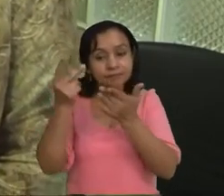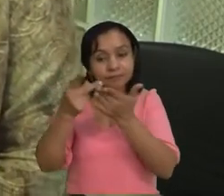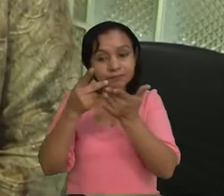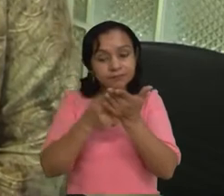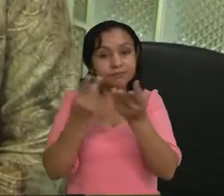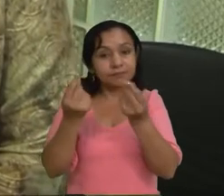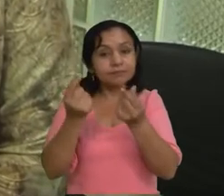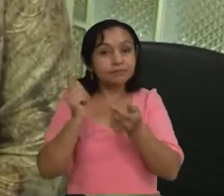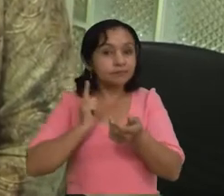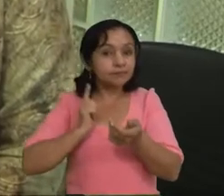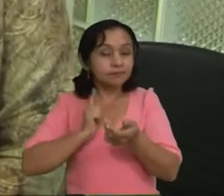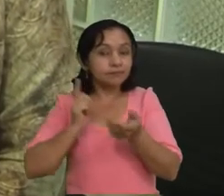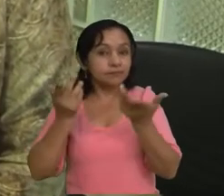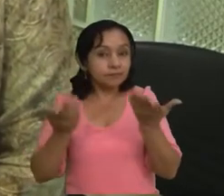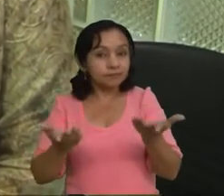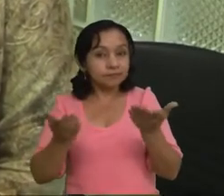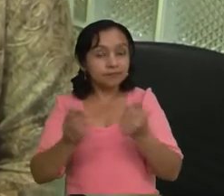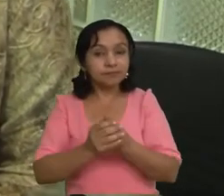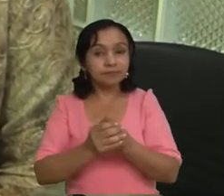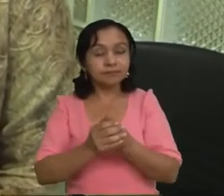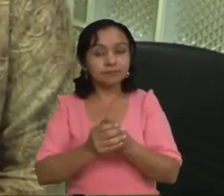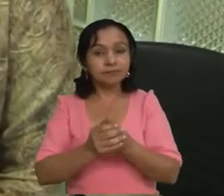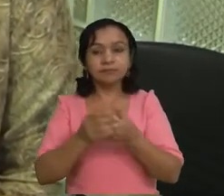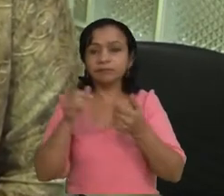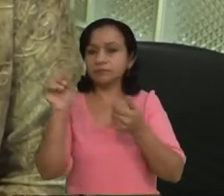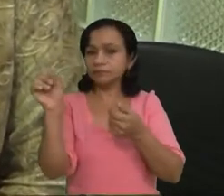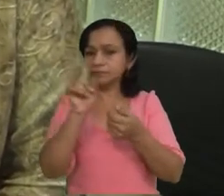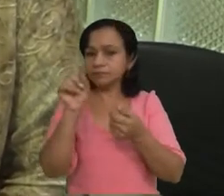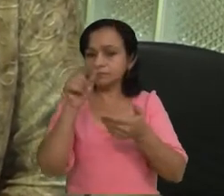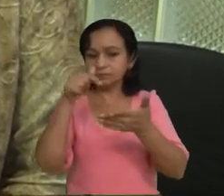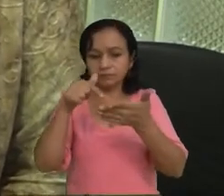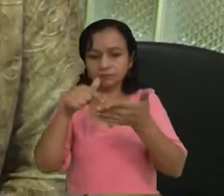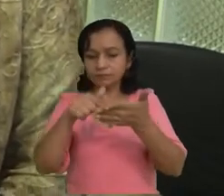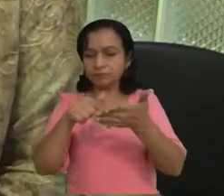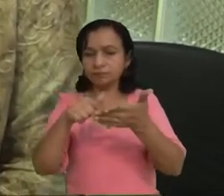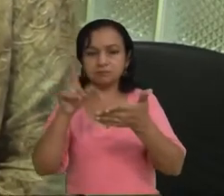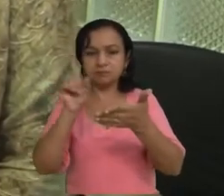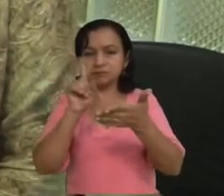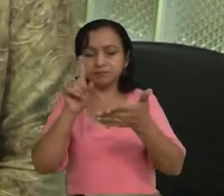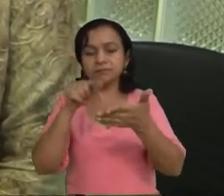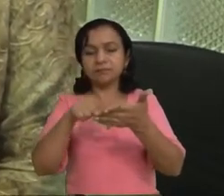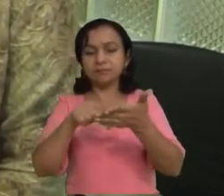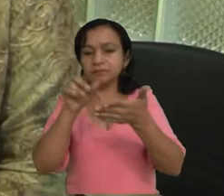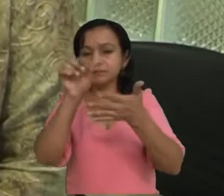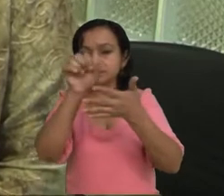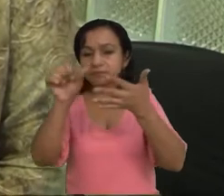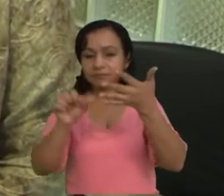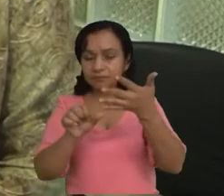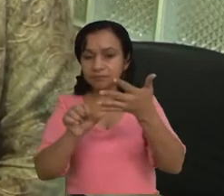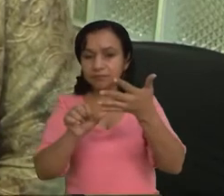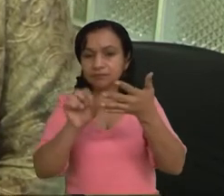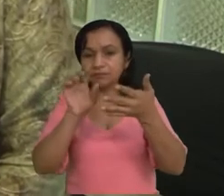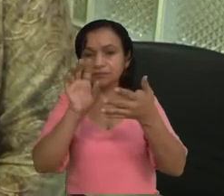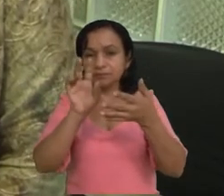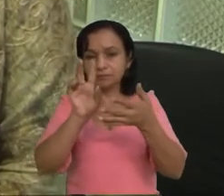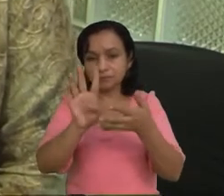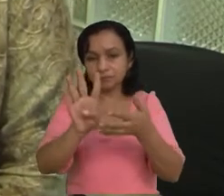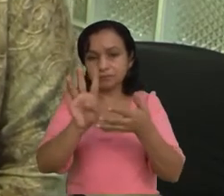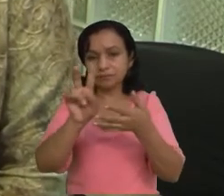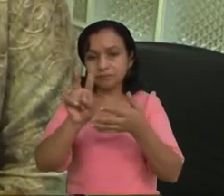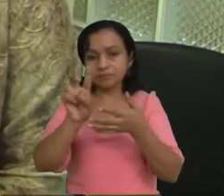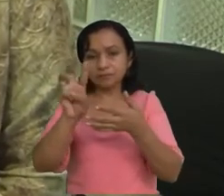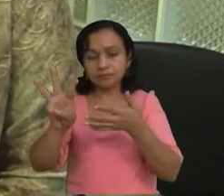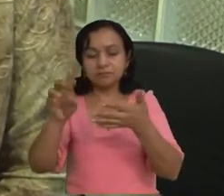daba. Eso ya no es, eso que dicen, ese artículo en la 423 es una cosa que